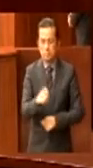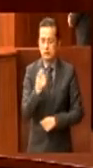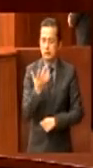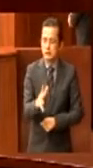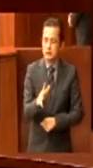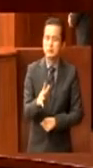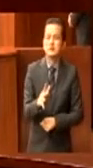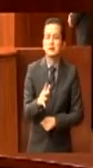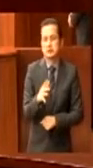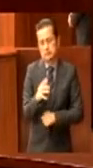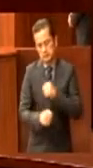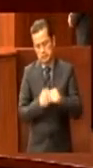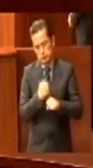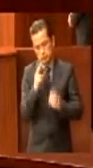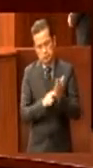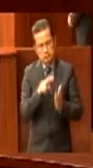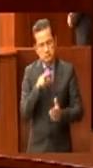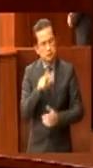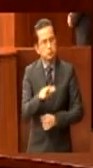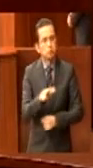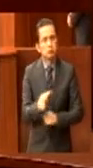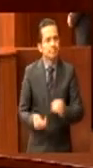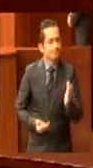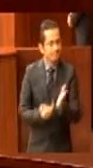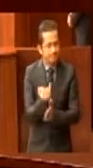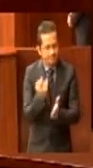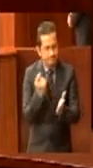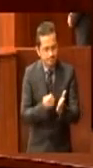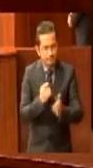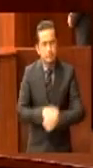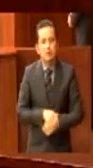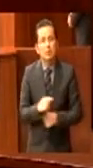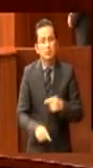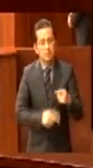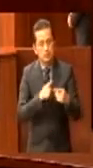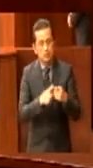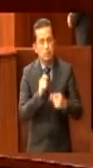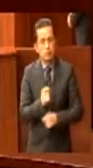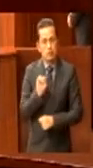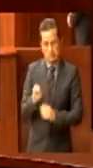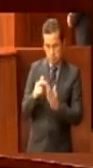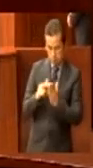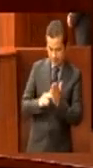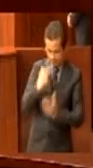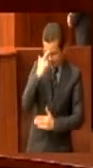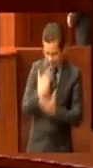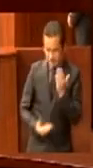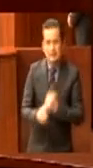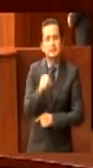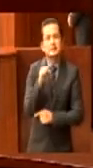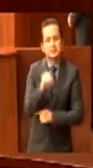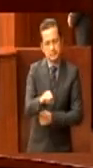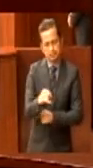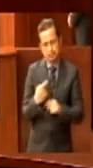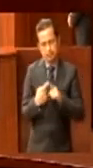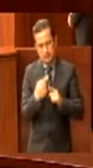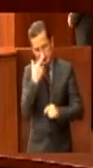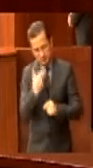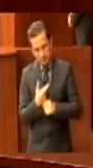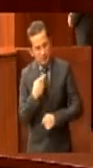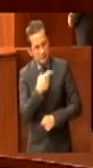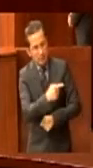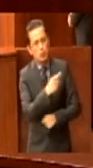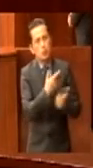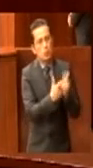2018 se resuelve uno es existente en la infracción atribuida al partido revolucionario institucional